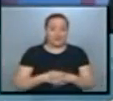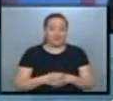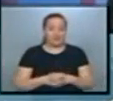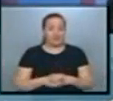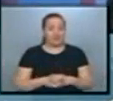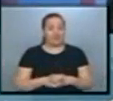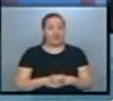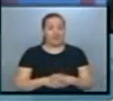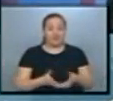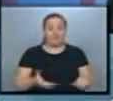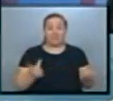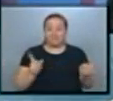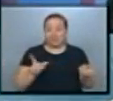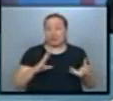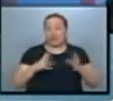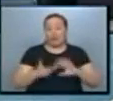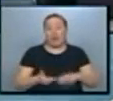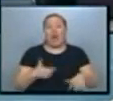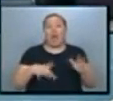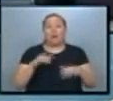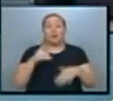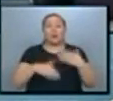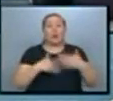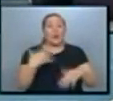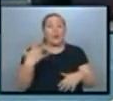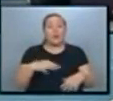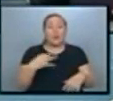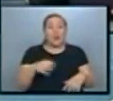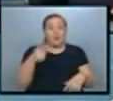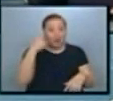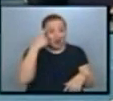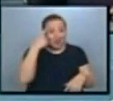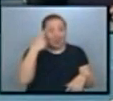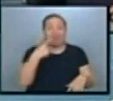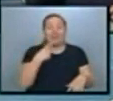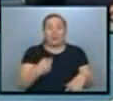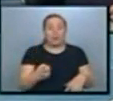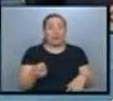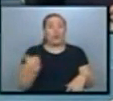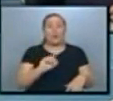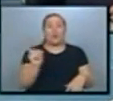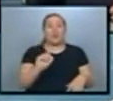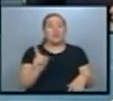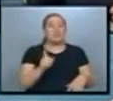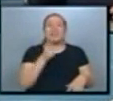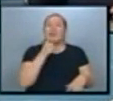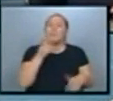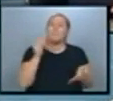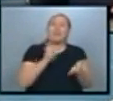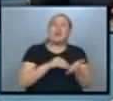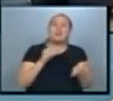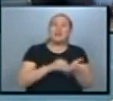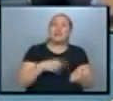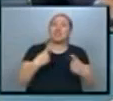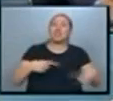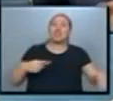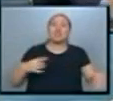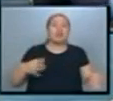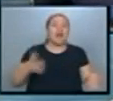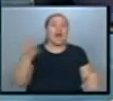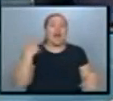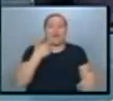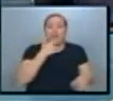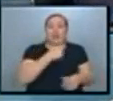bien. No, esa es la lectura. A veces los jugadores tienen que darse cuenta que no va a tener 50 oportunidades en la vida. La rompió en